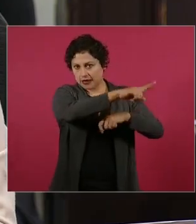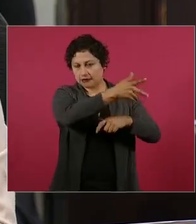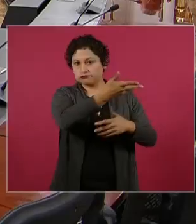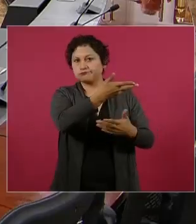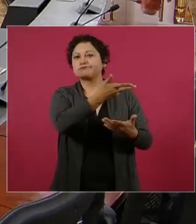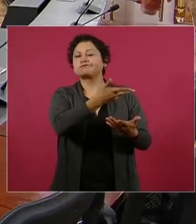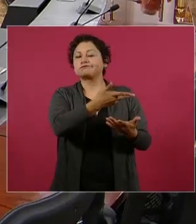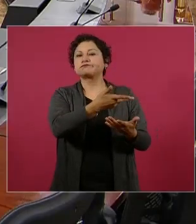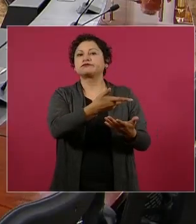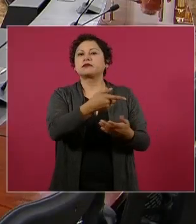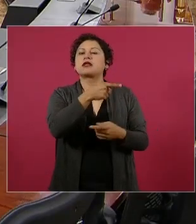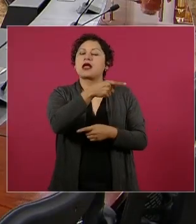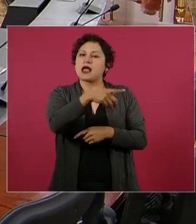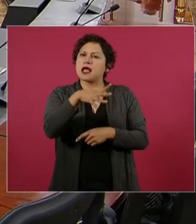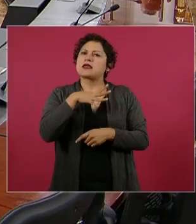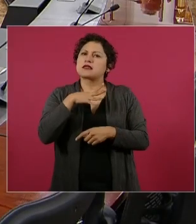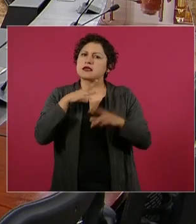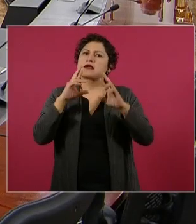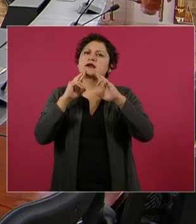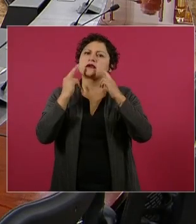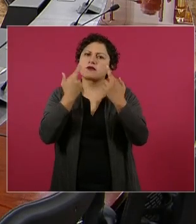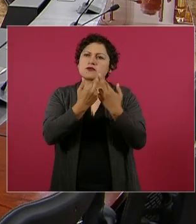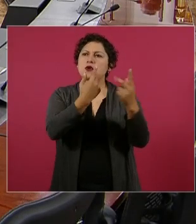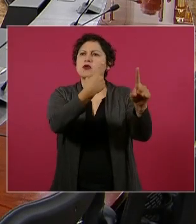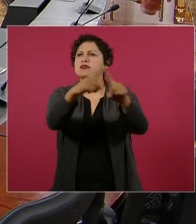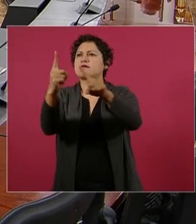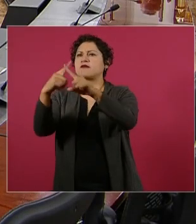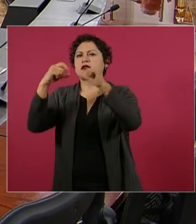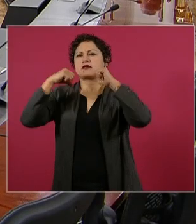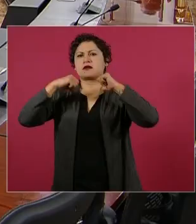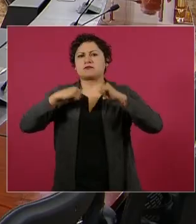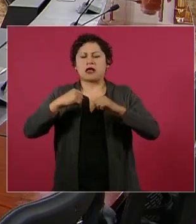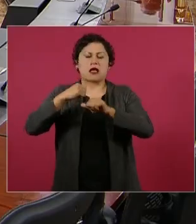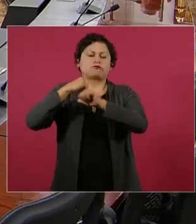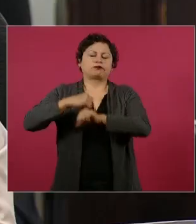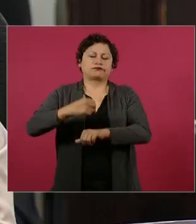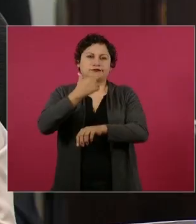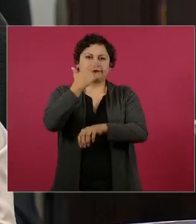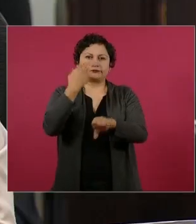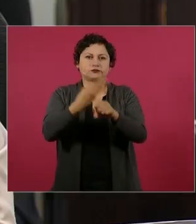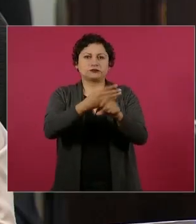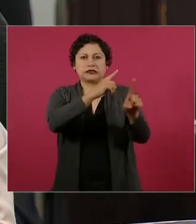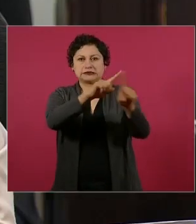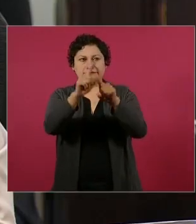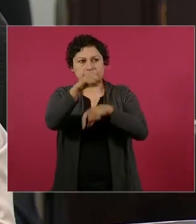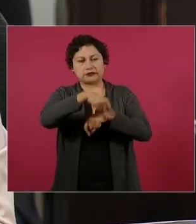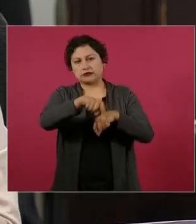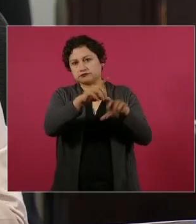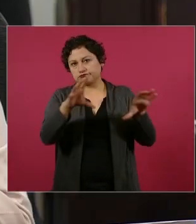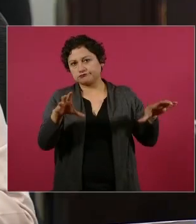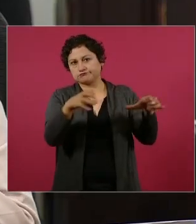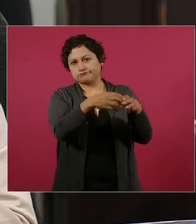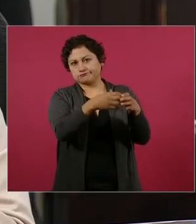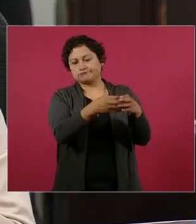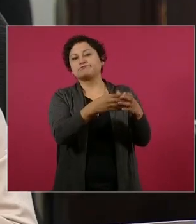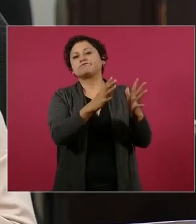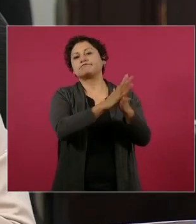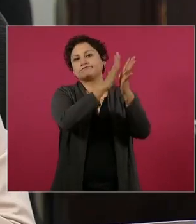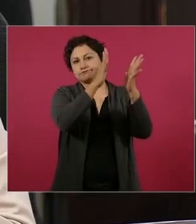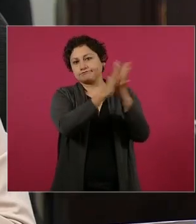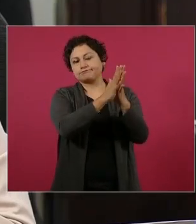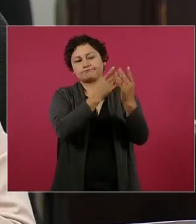representantes de las diferentes instancias participando y nosotros esperamos y hemos estado en